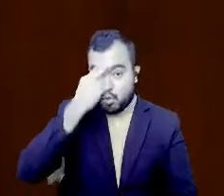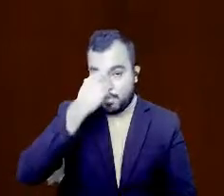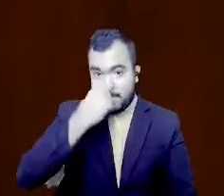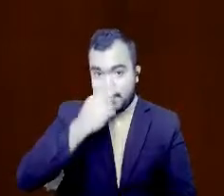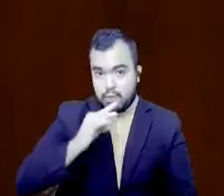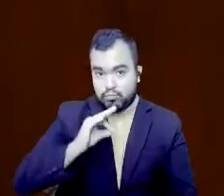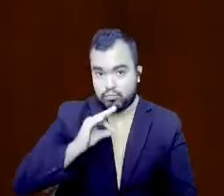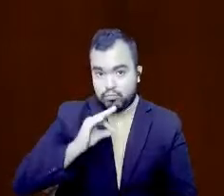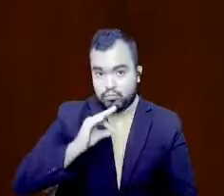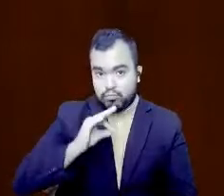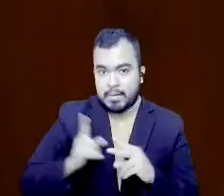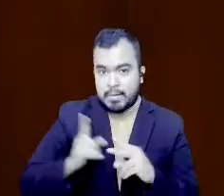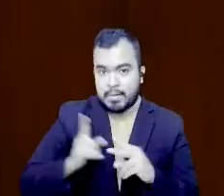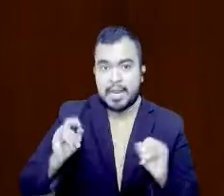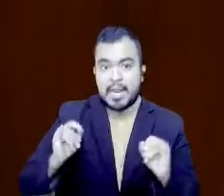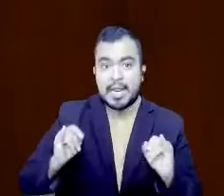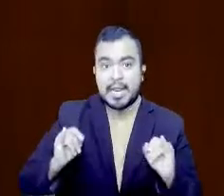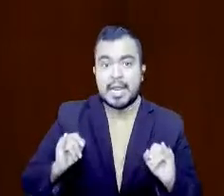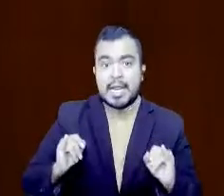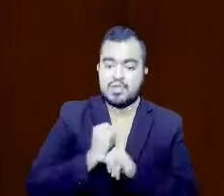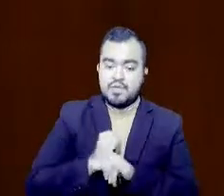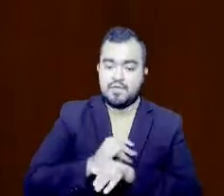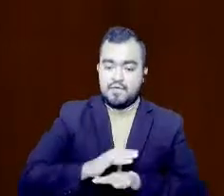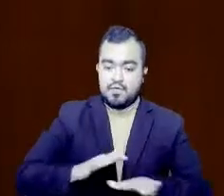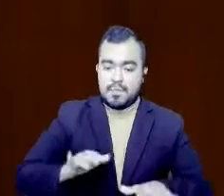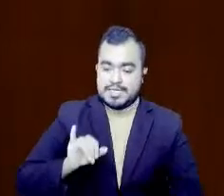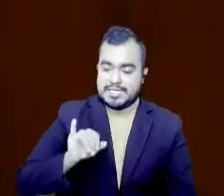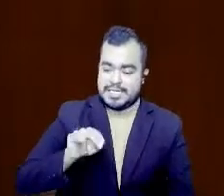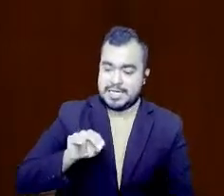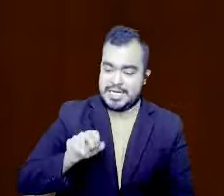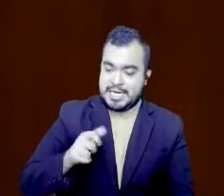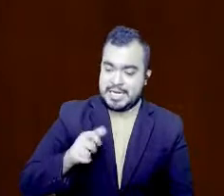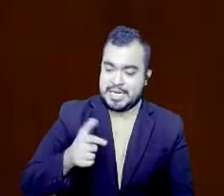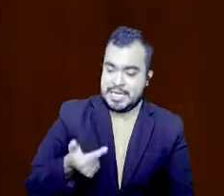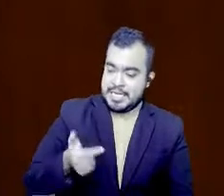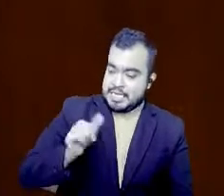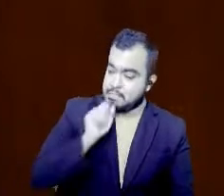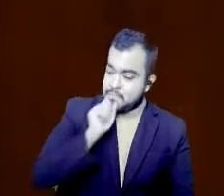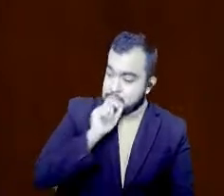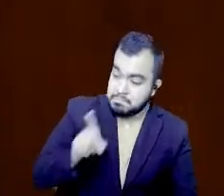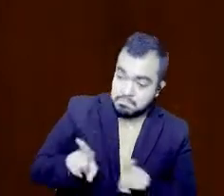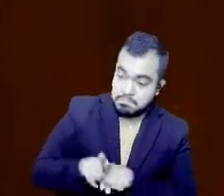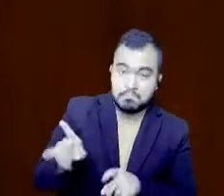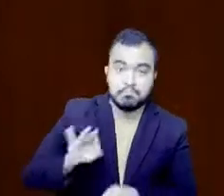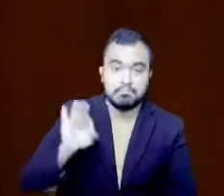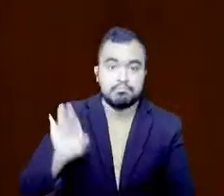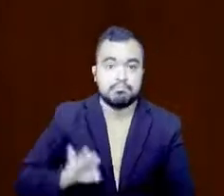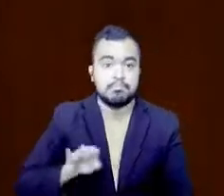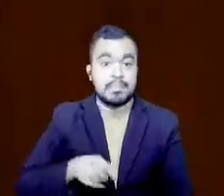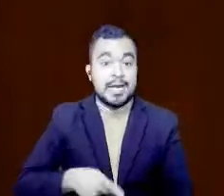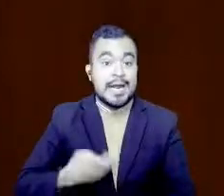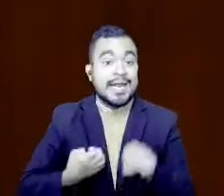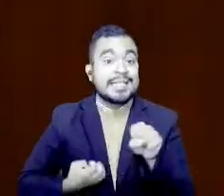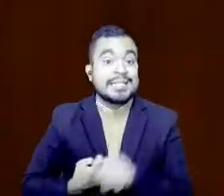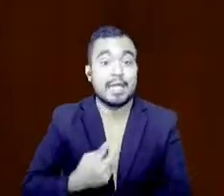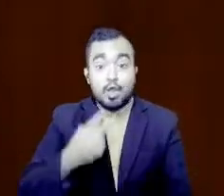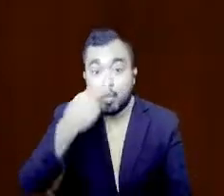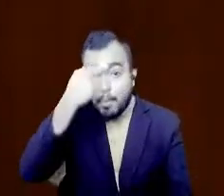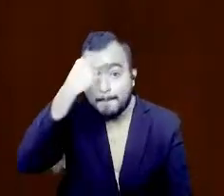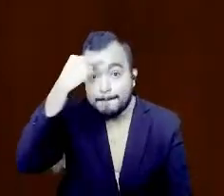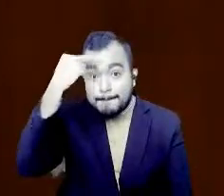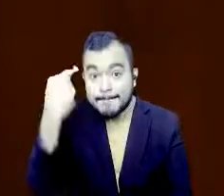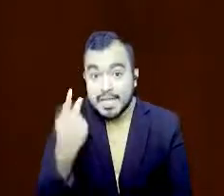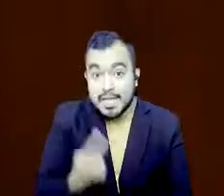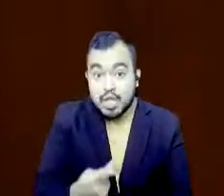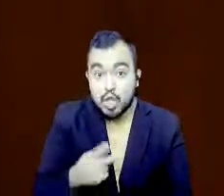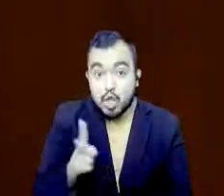e Investigación Geográfica, Estadística y Catastral del Estado de México, 2021, el